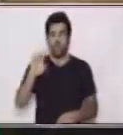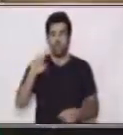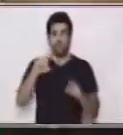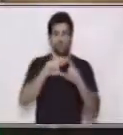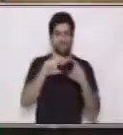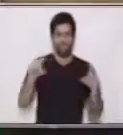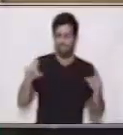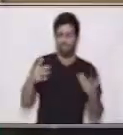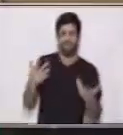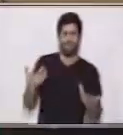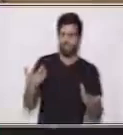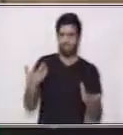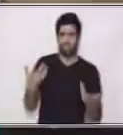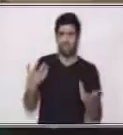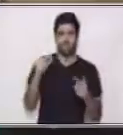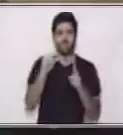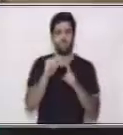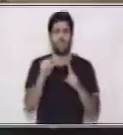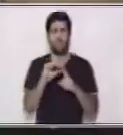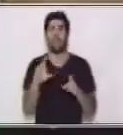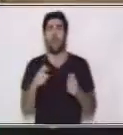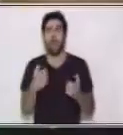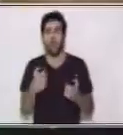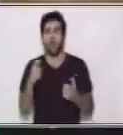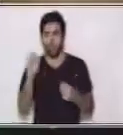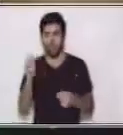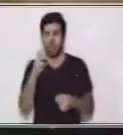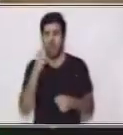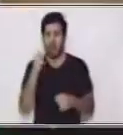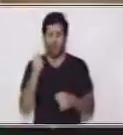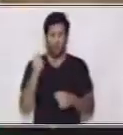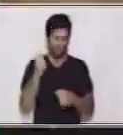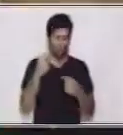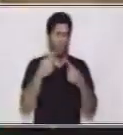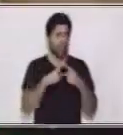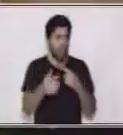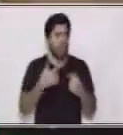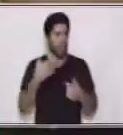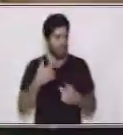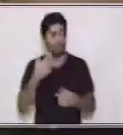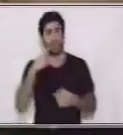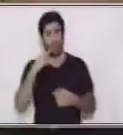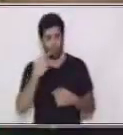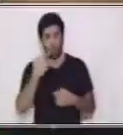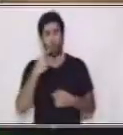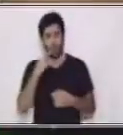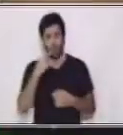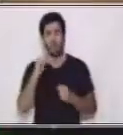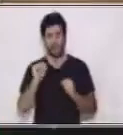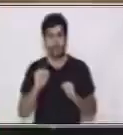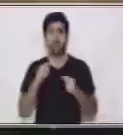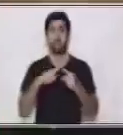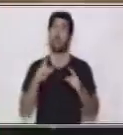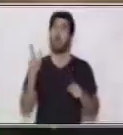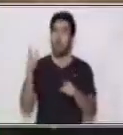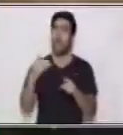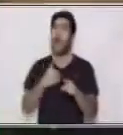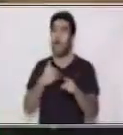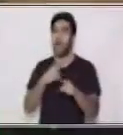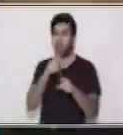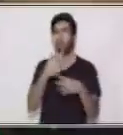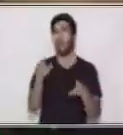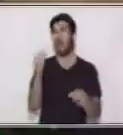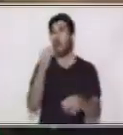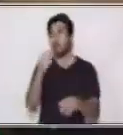en su estructura. ¿Cómo puede ser algo agrio y dulce a la vez? Pero existe. Y seguramente tú ya has